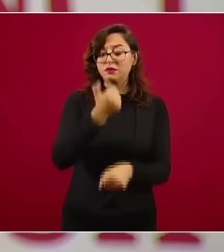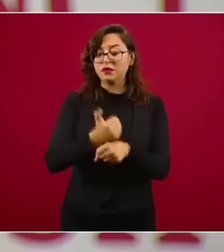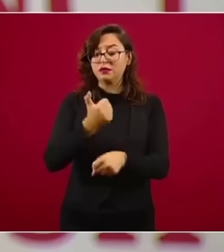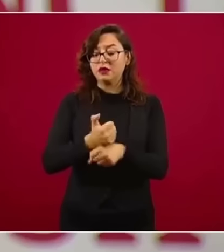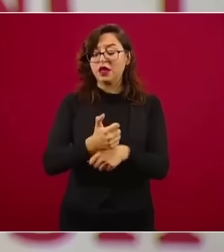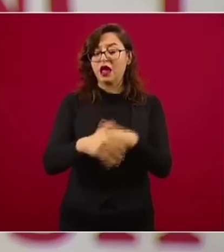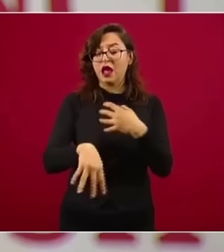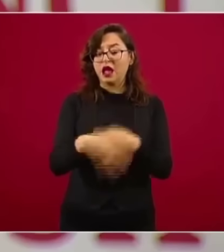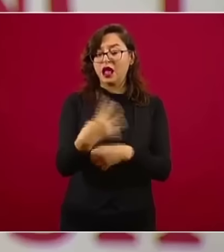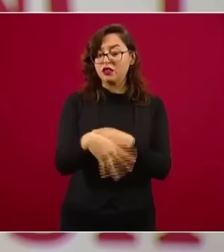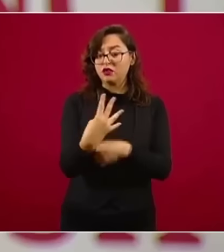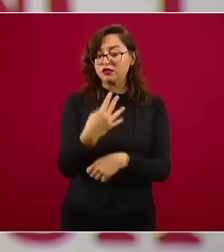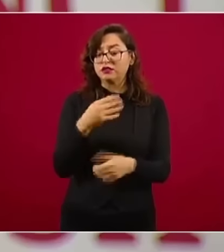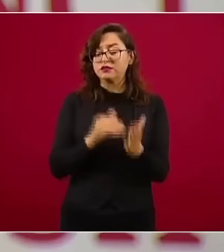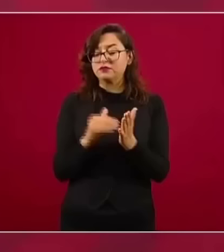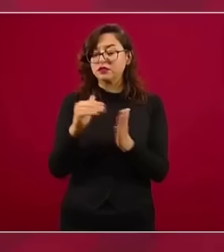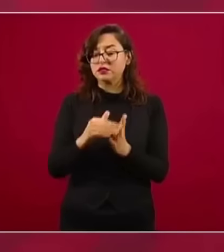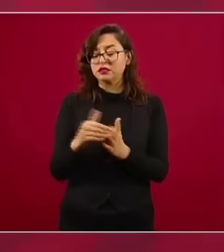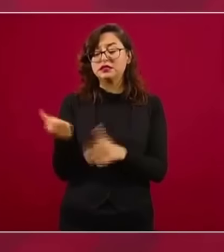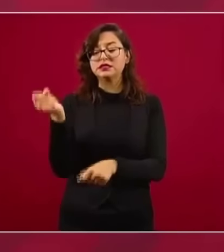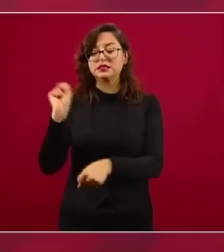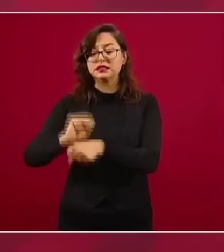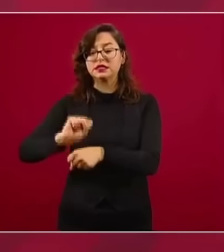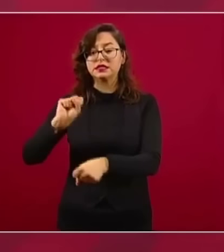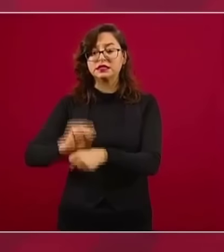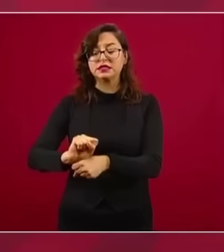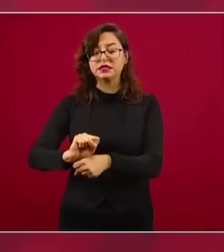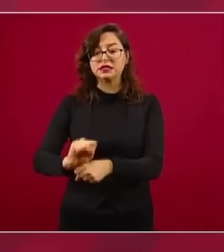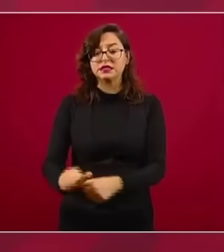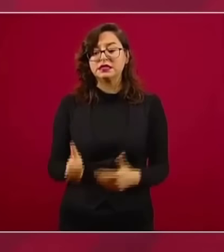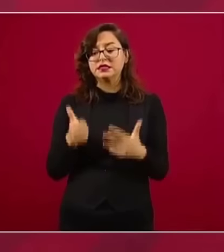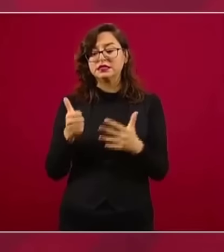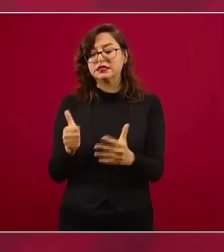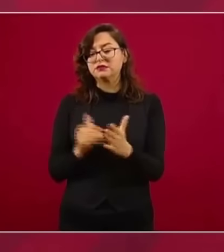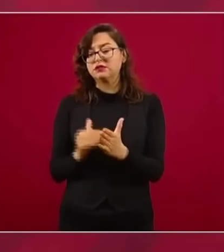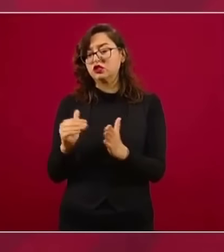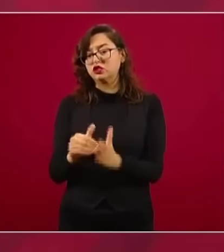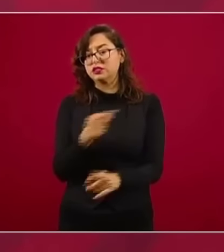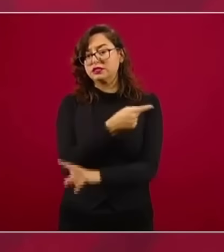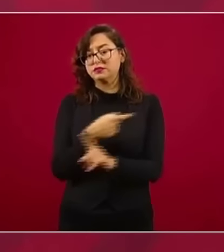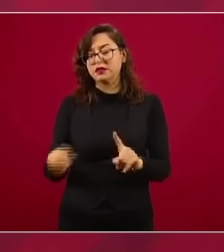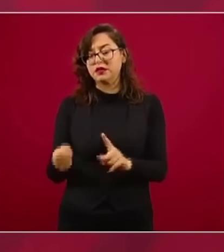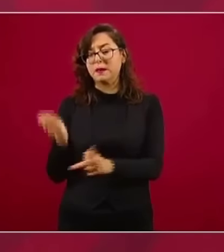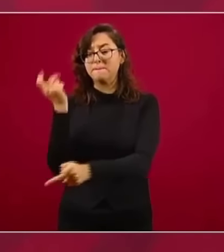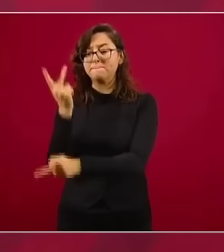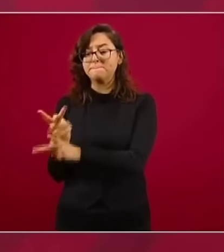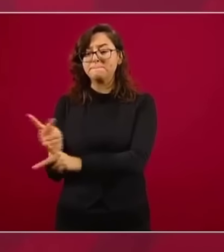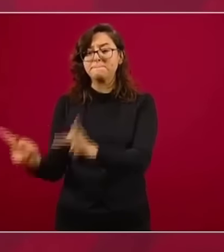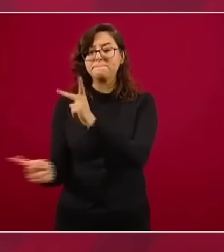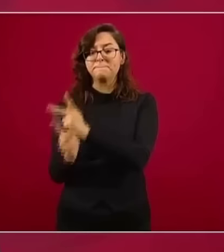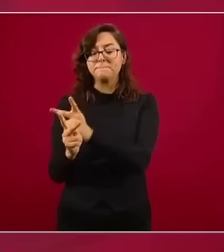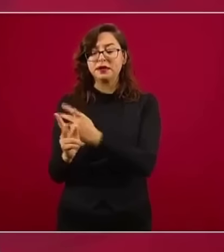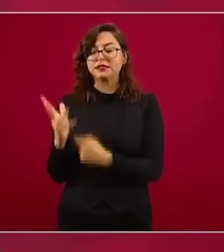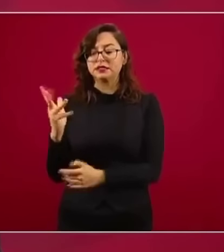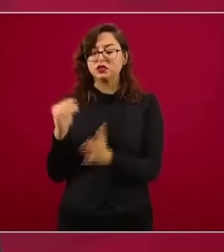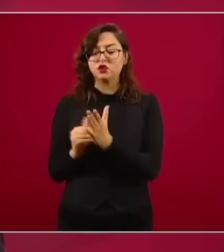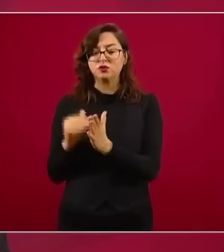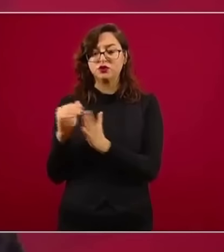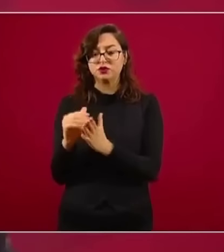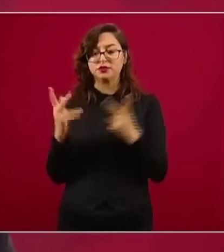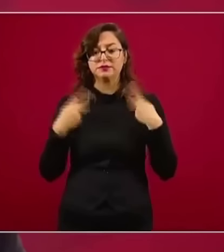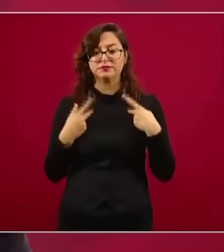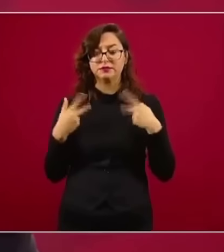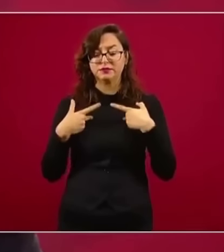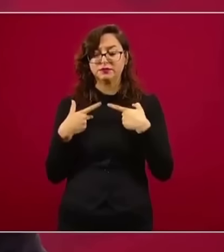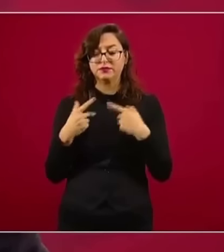14, en secundaria casi 6 millones y medio y en bachillerato un poco más de 5 millones de